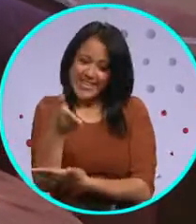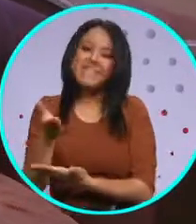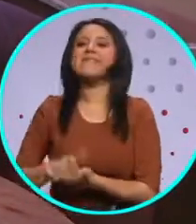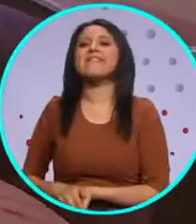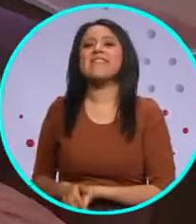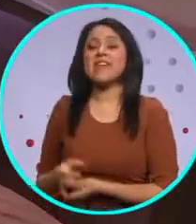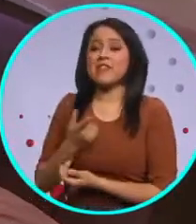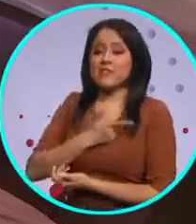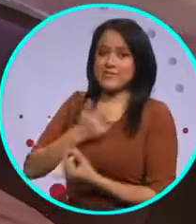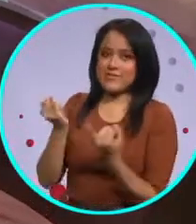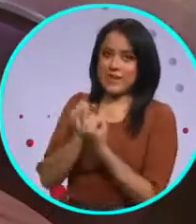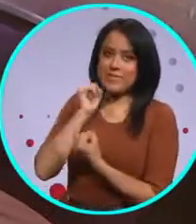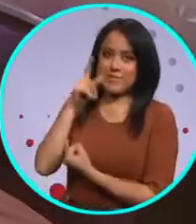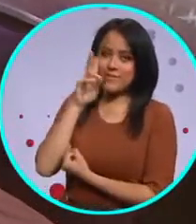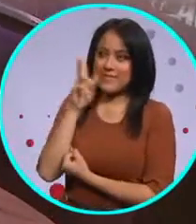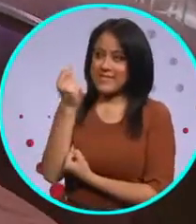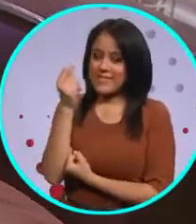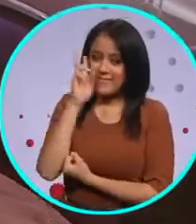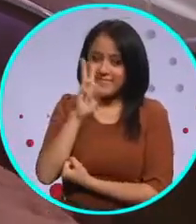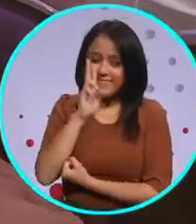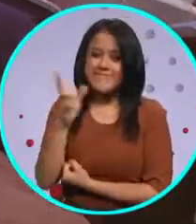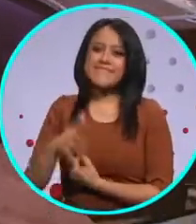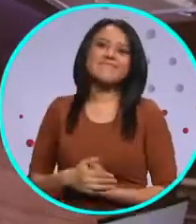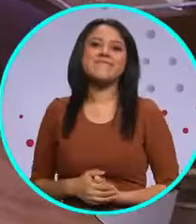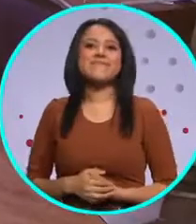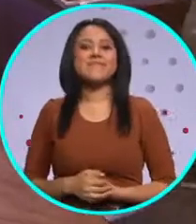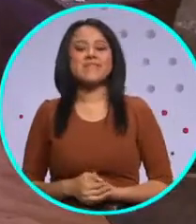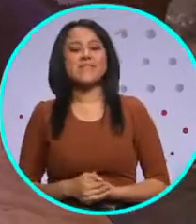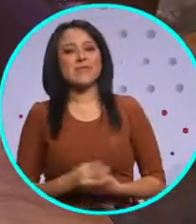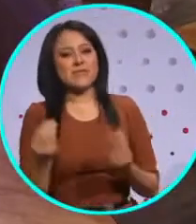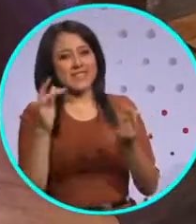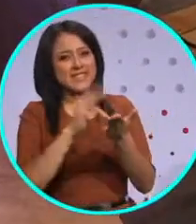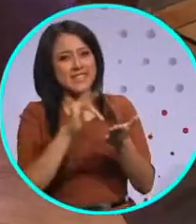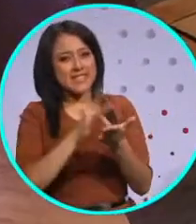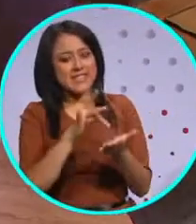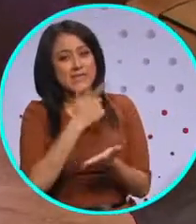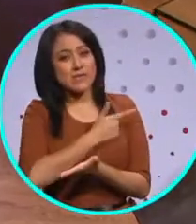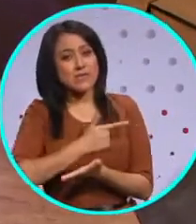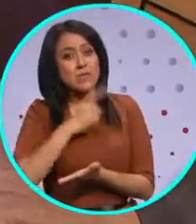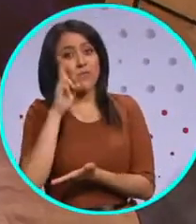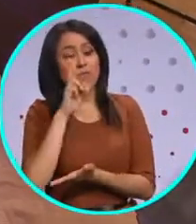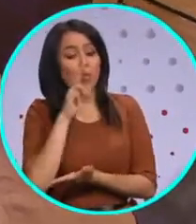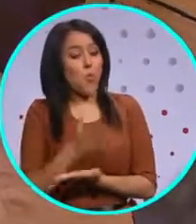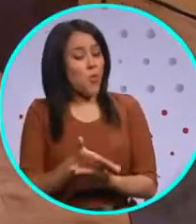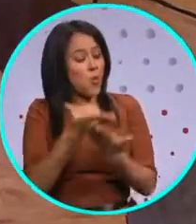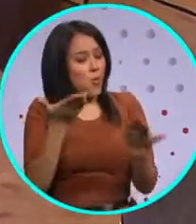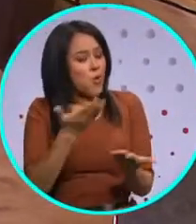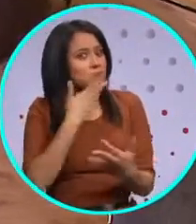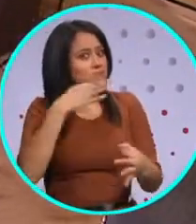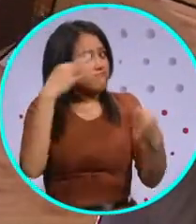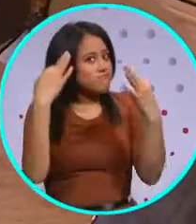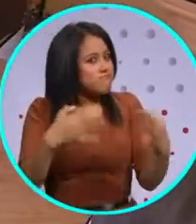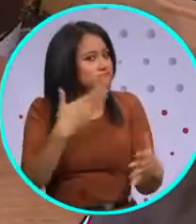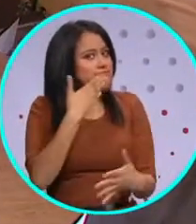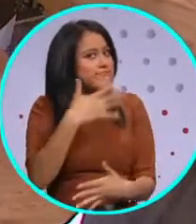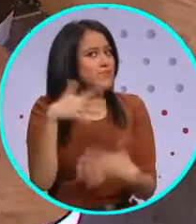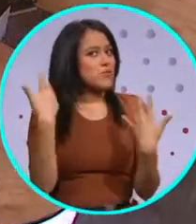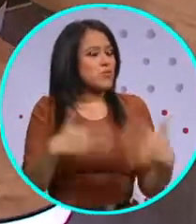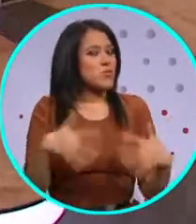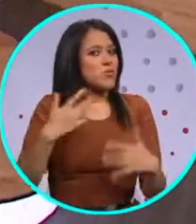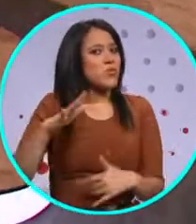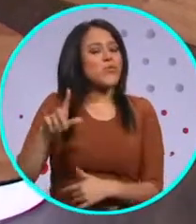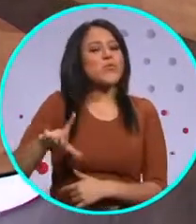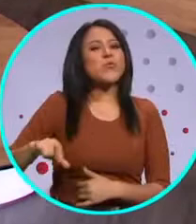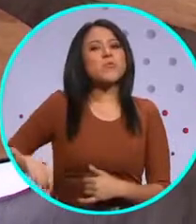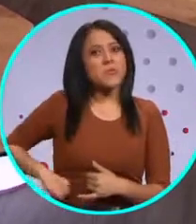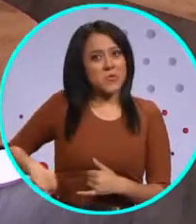programa encontró auditorio se lo agradezco mucho y lo que más me gustó es que vamos a presentar un fiesta muy interesante que ya está tomando